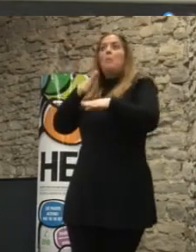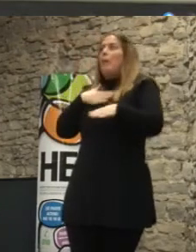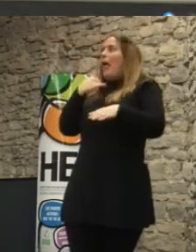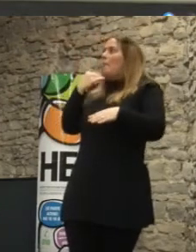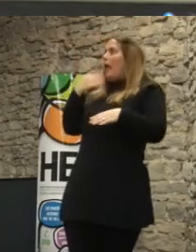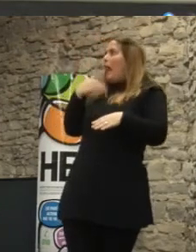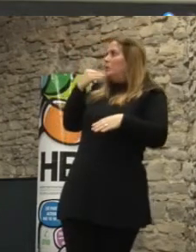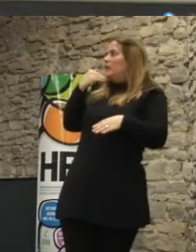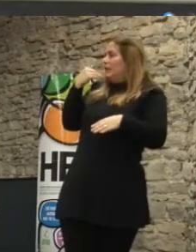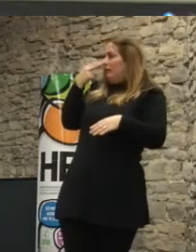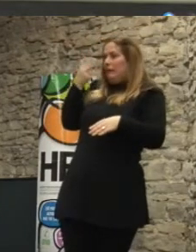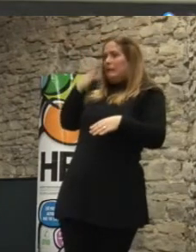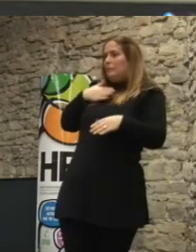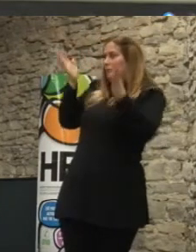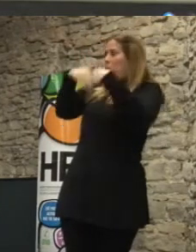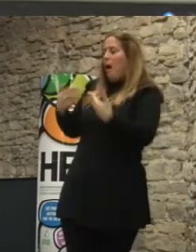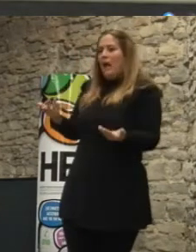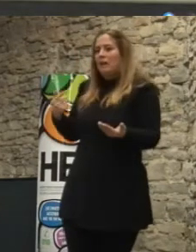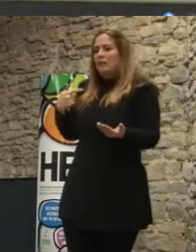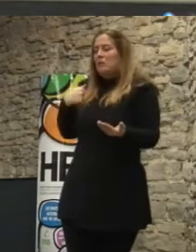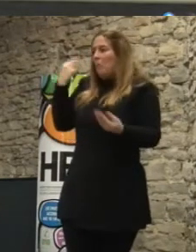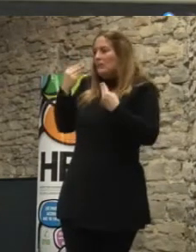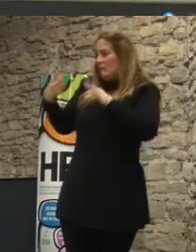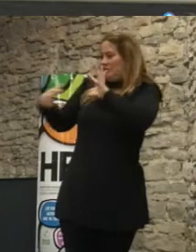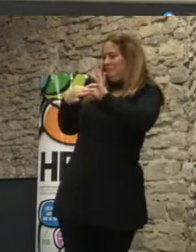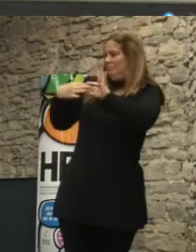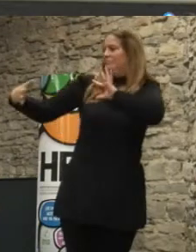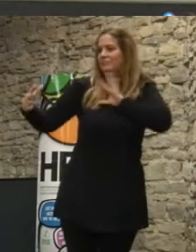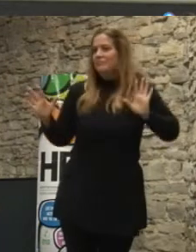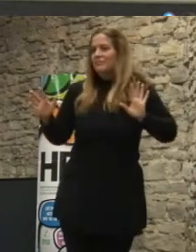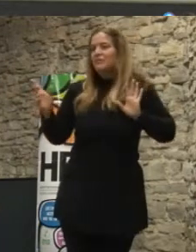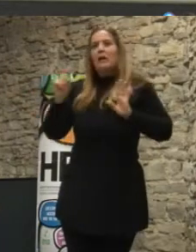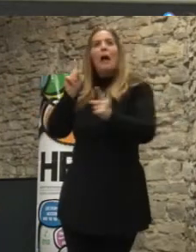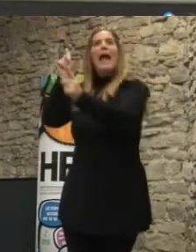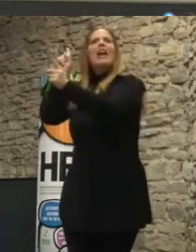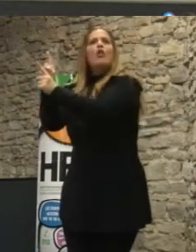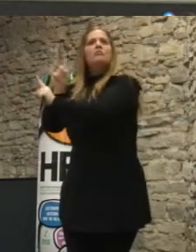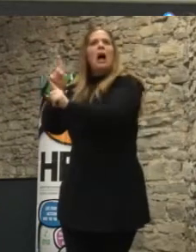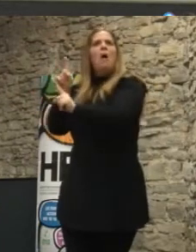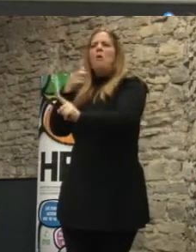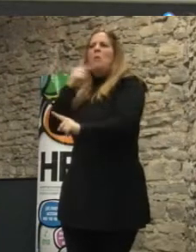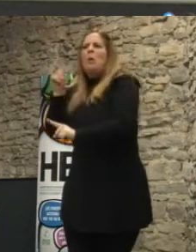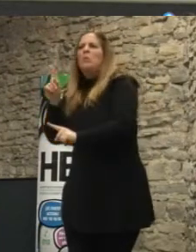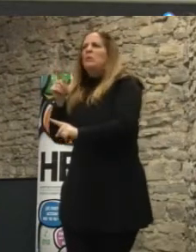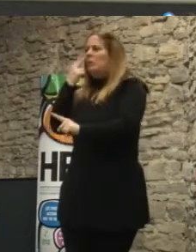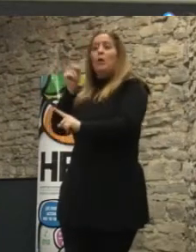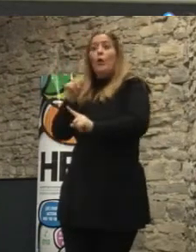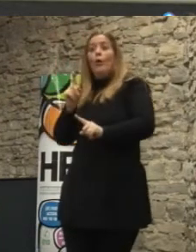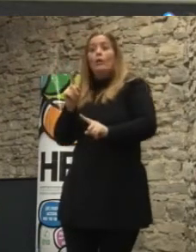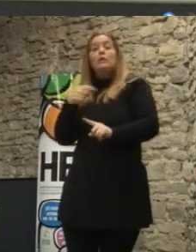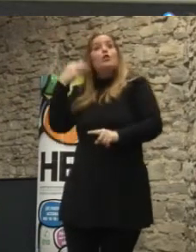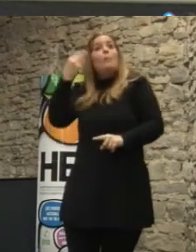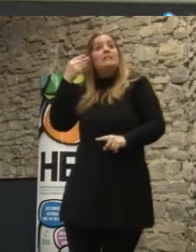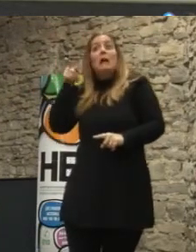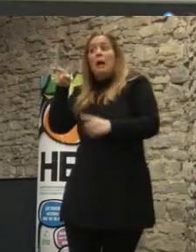Es que yo no pensaba que eso era para mí. No es estoy en contra, no me gusta, no me interesa, no responde. Es que yo no creía que eso era para